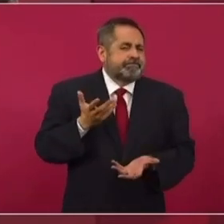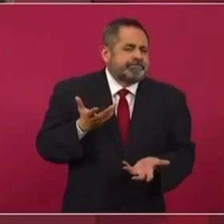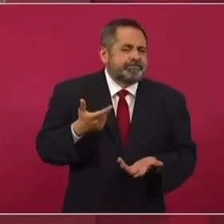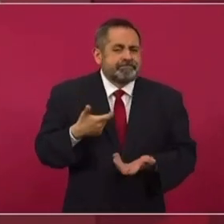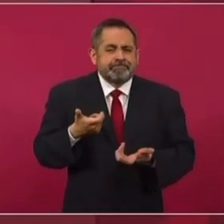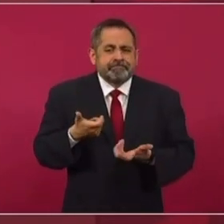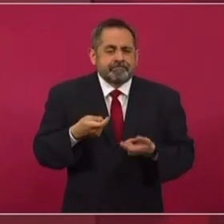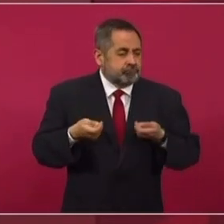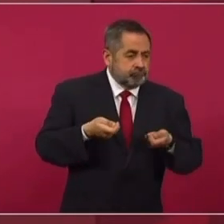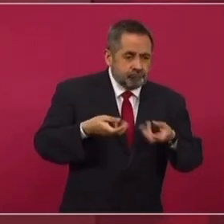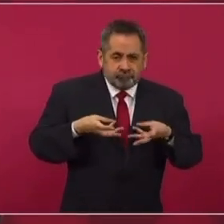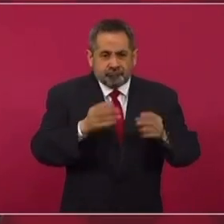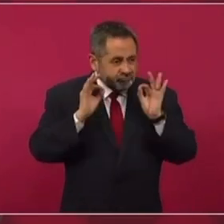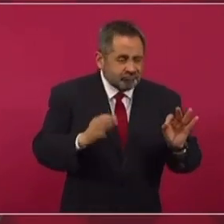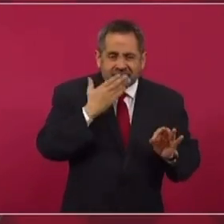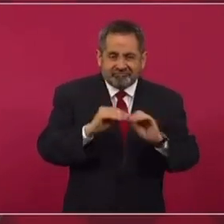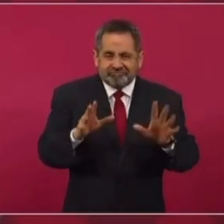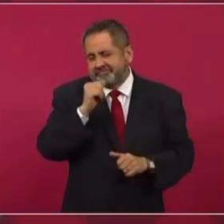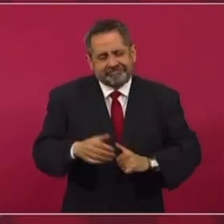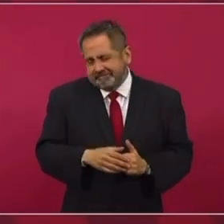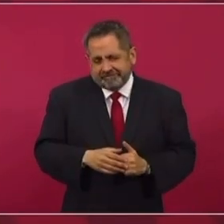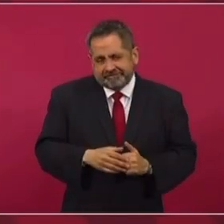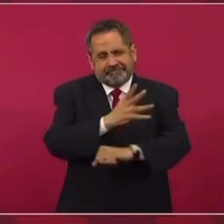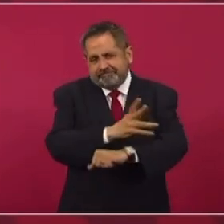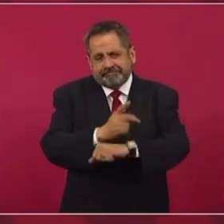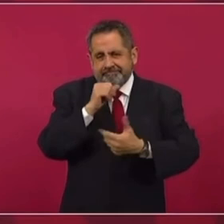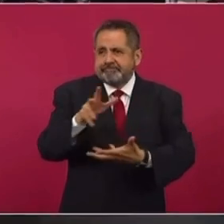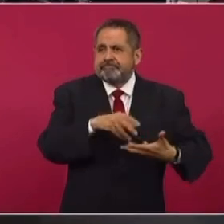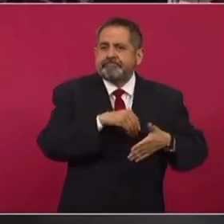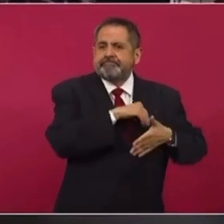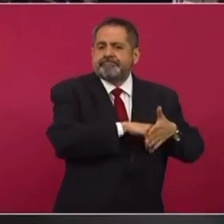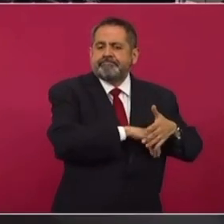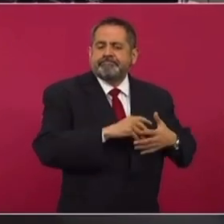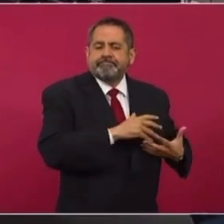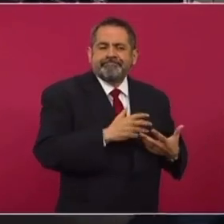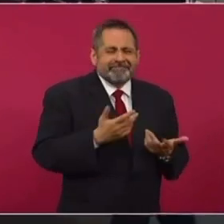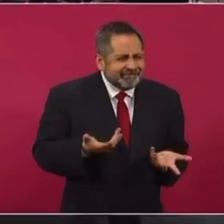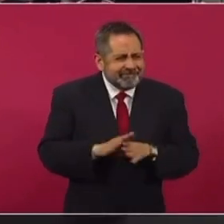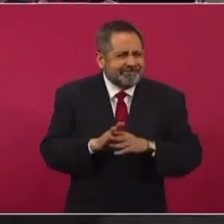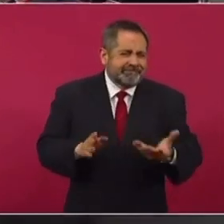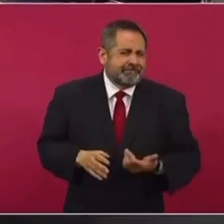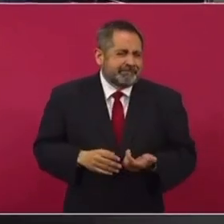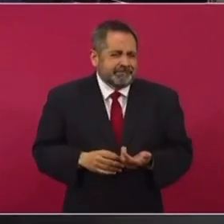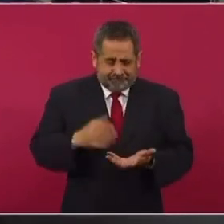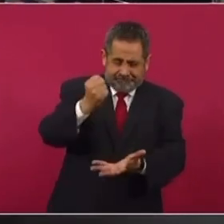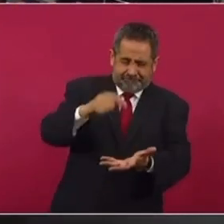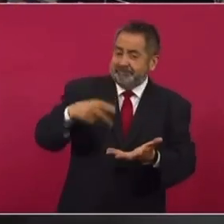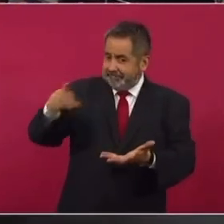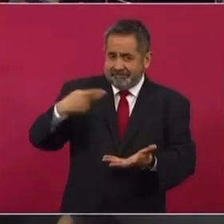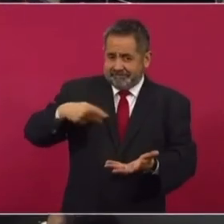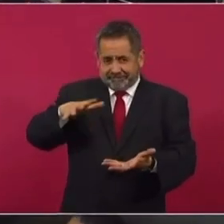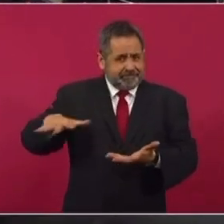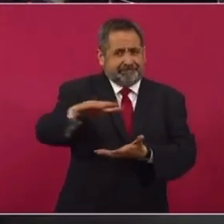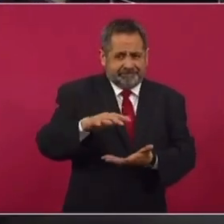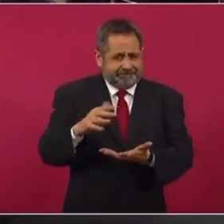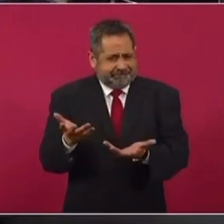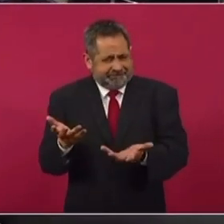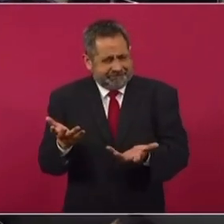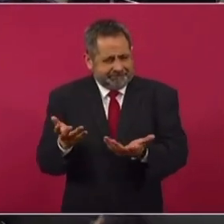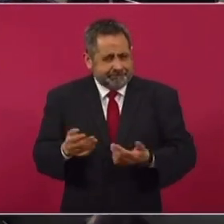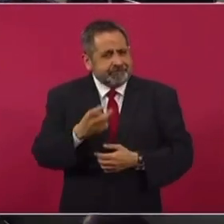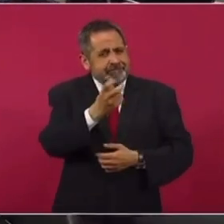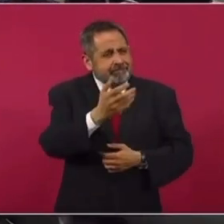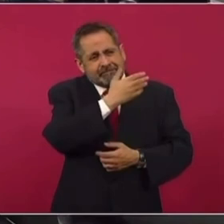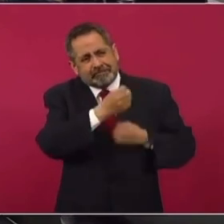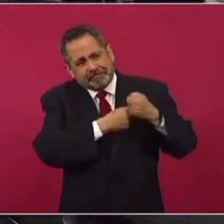pues no manejaban con honestidad el presupuesto, el dinero público. ¿Por qué esa